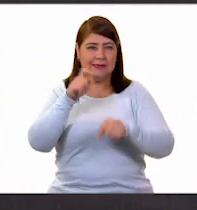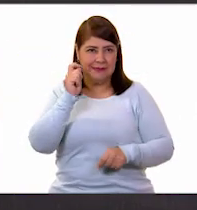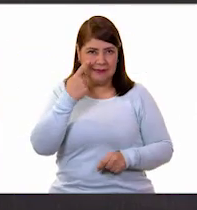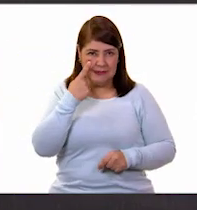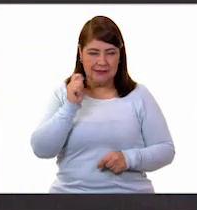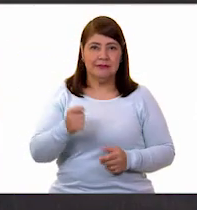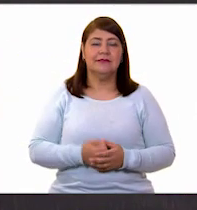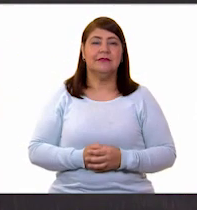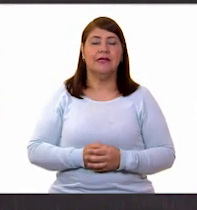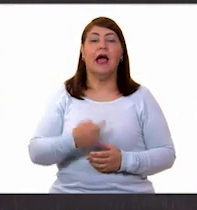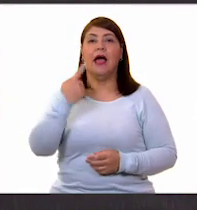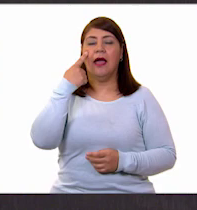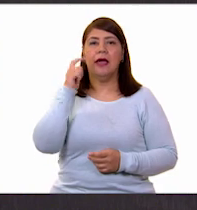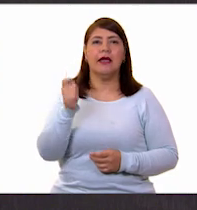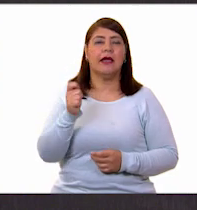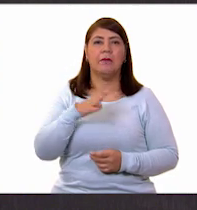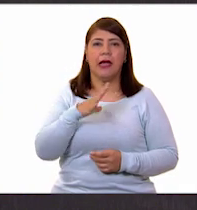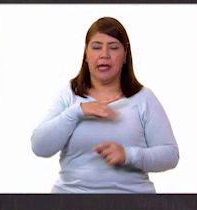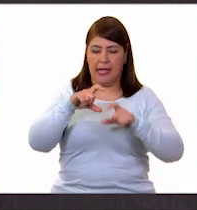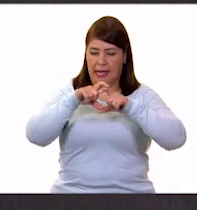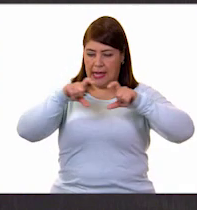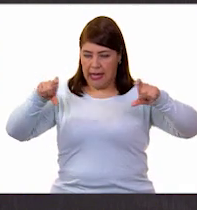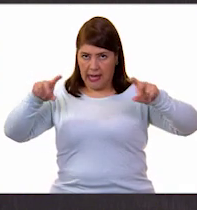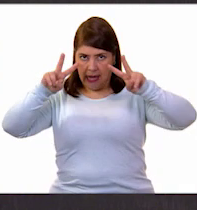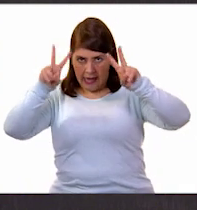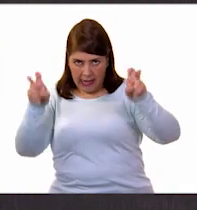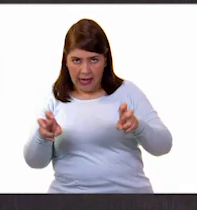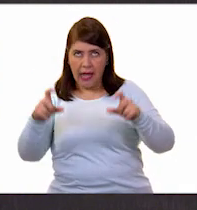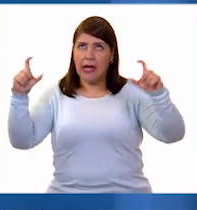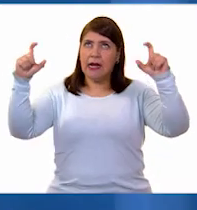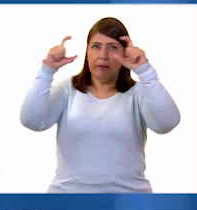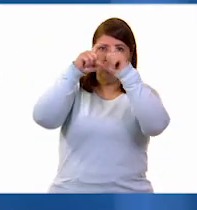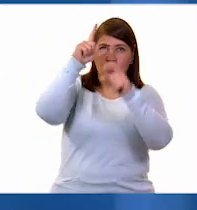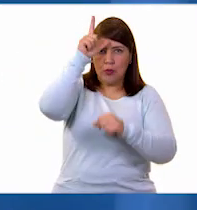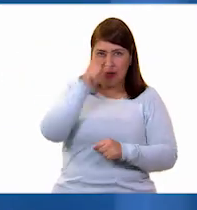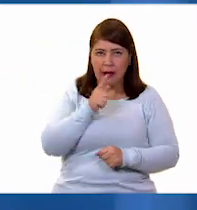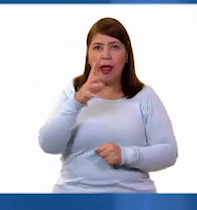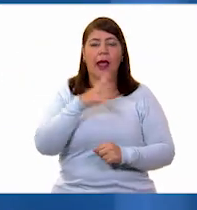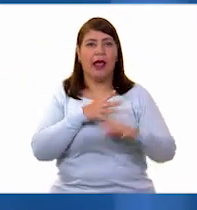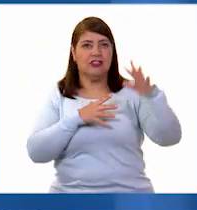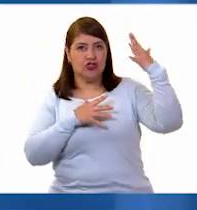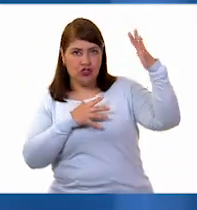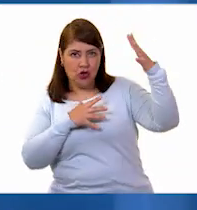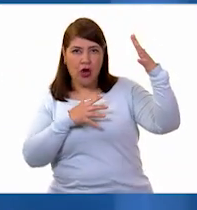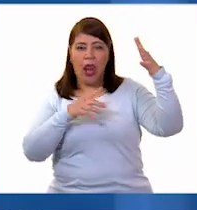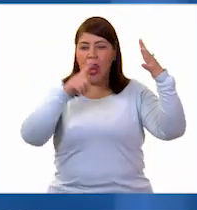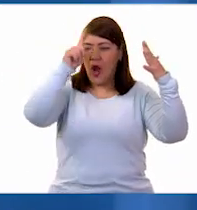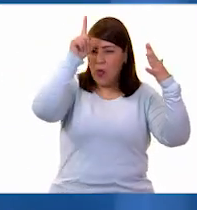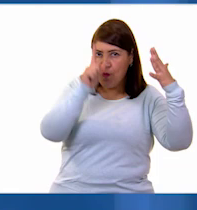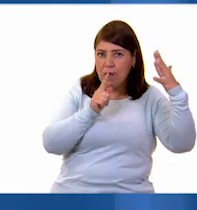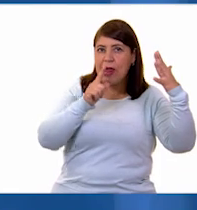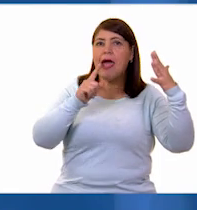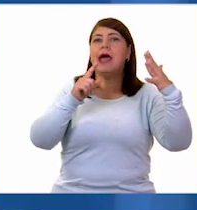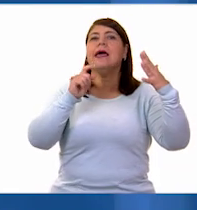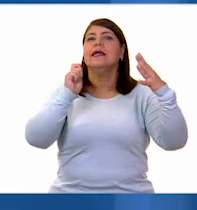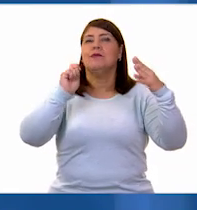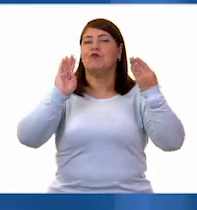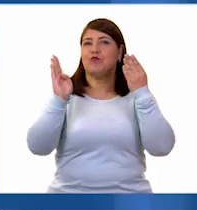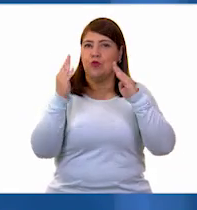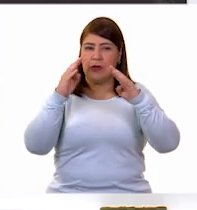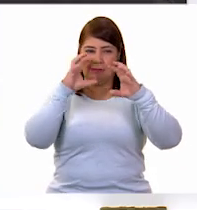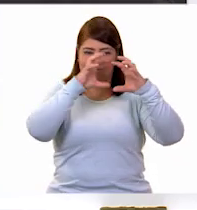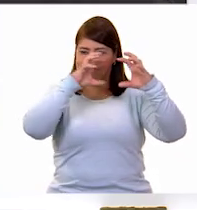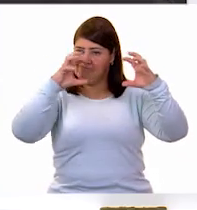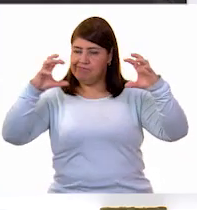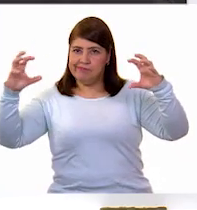el letrero del eclipse lunar y alineaste. Bien, están alineados el sol, la luna y la tierra. Pero